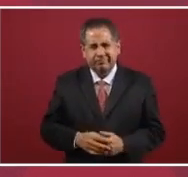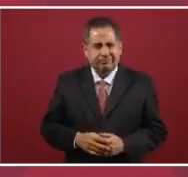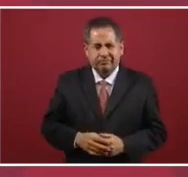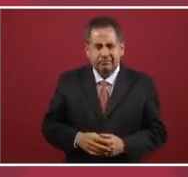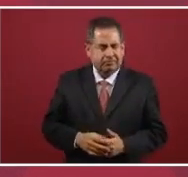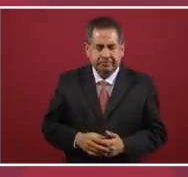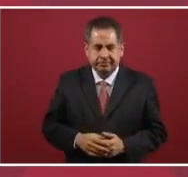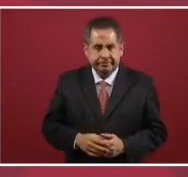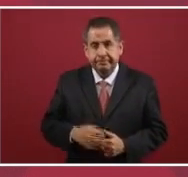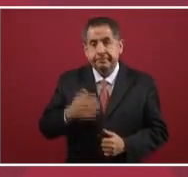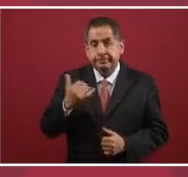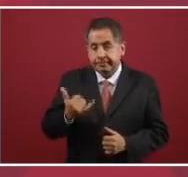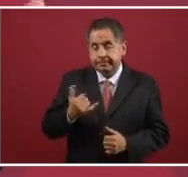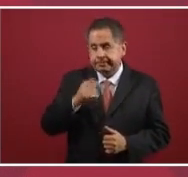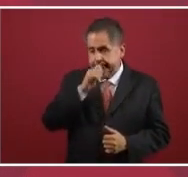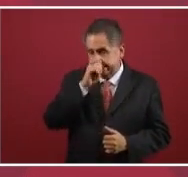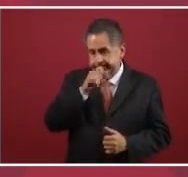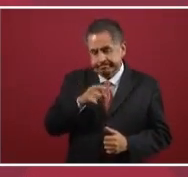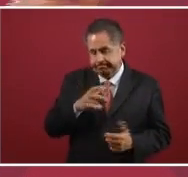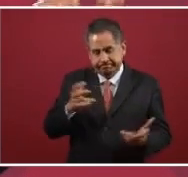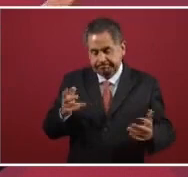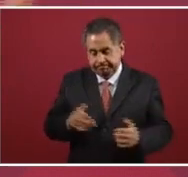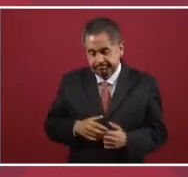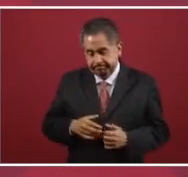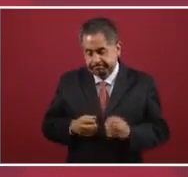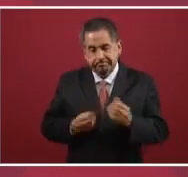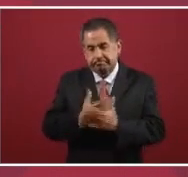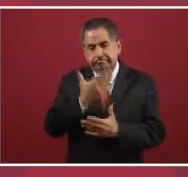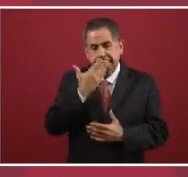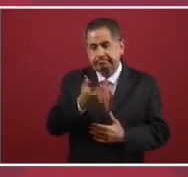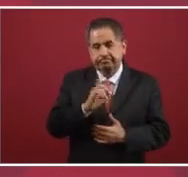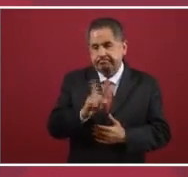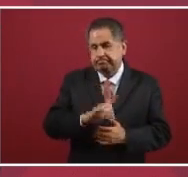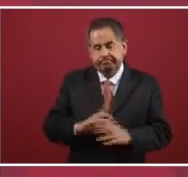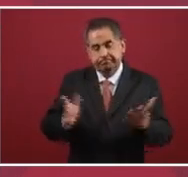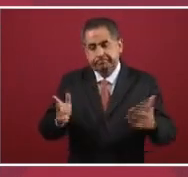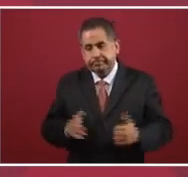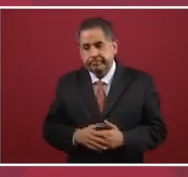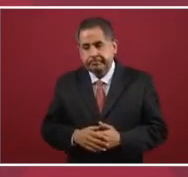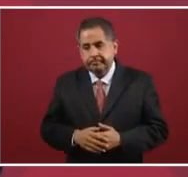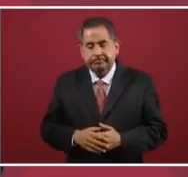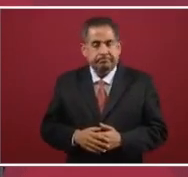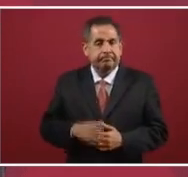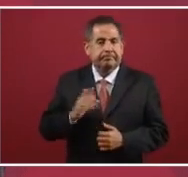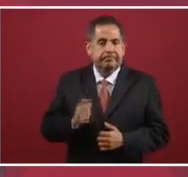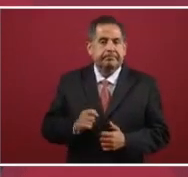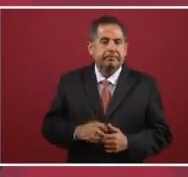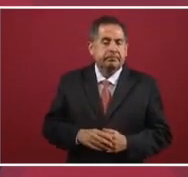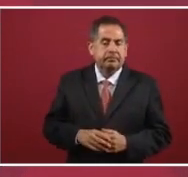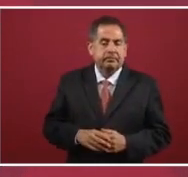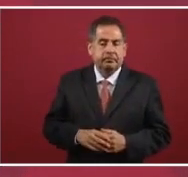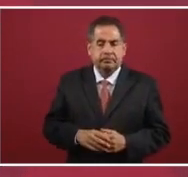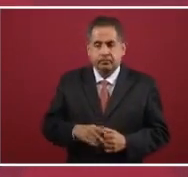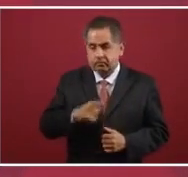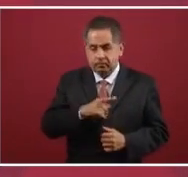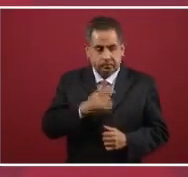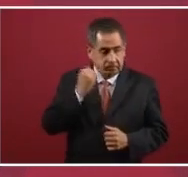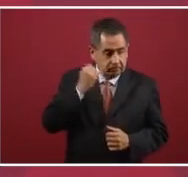y pues eso no dio resultado. Entonces ya hay una